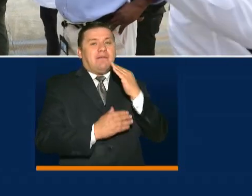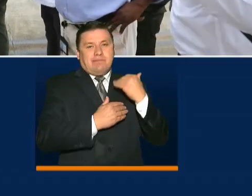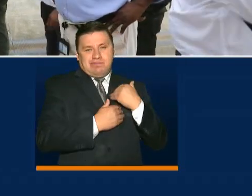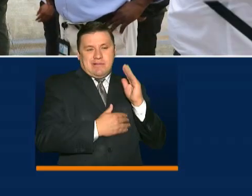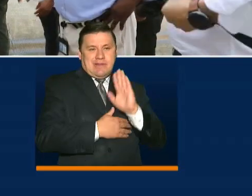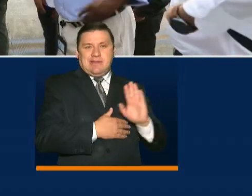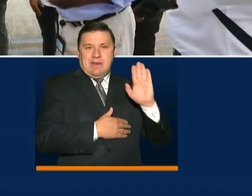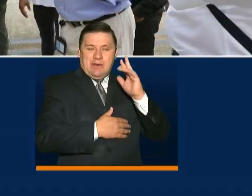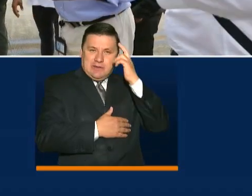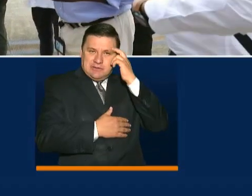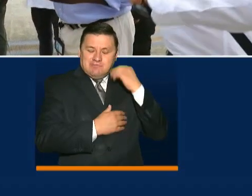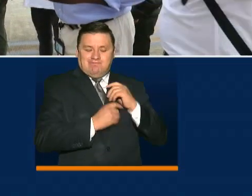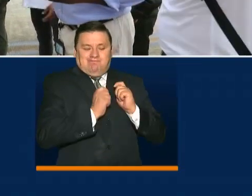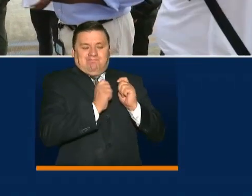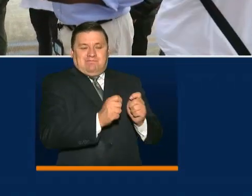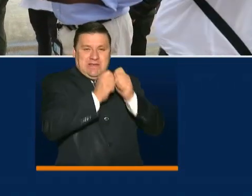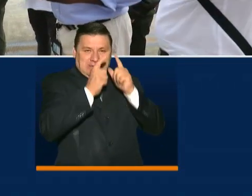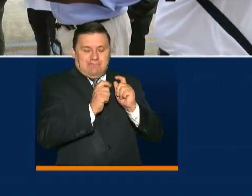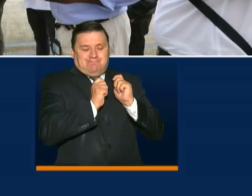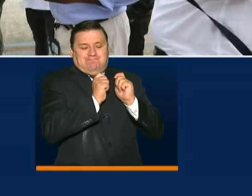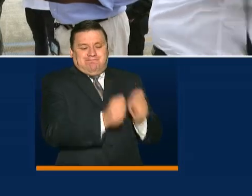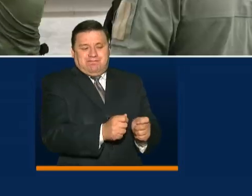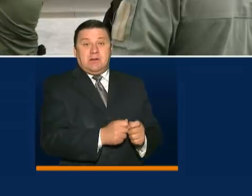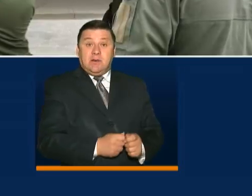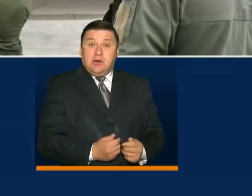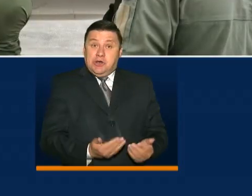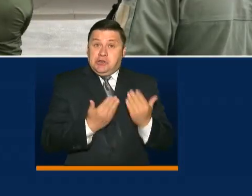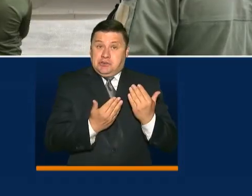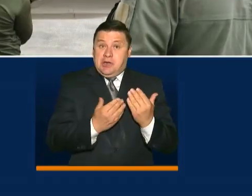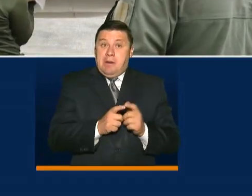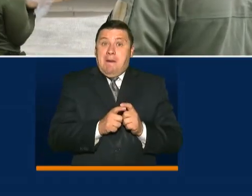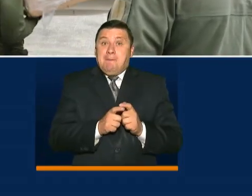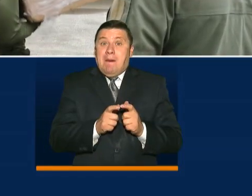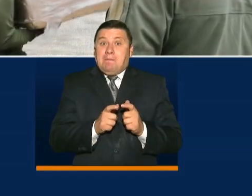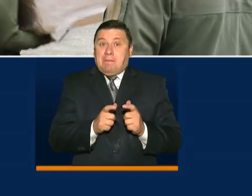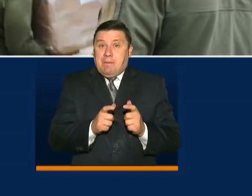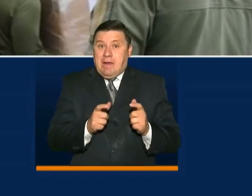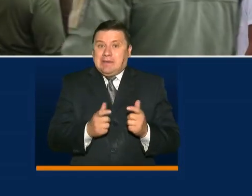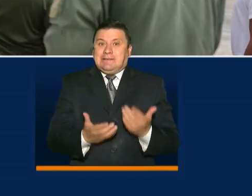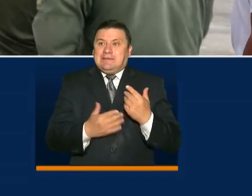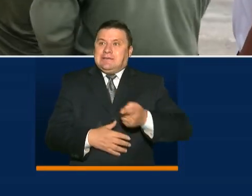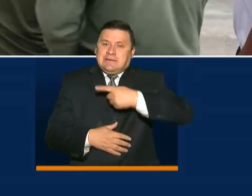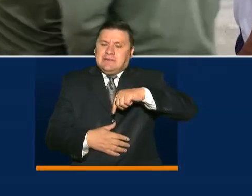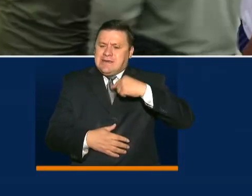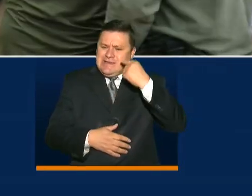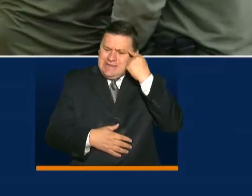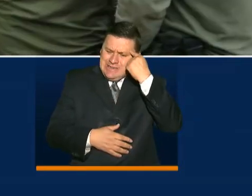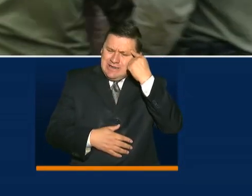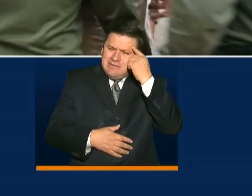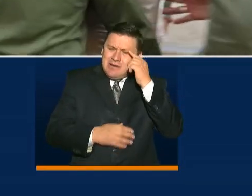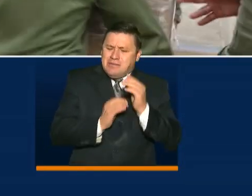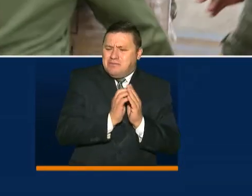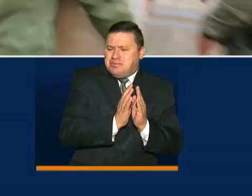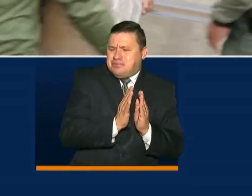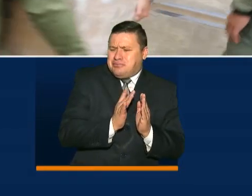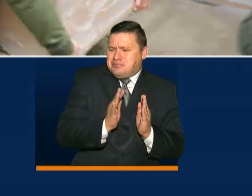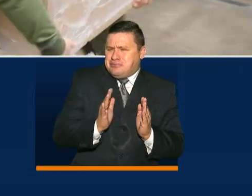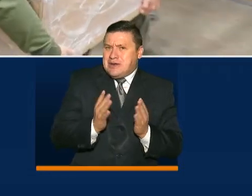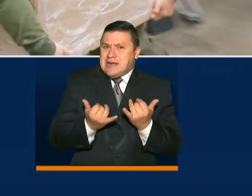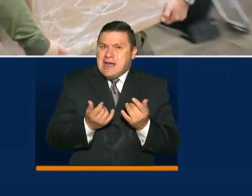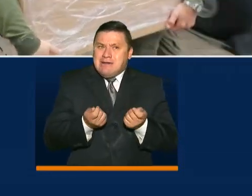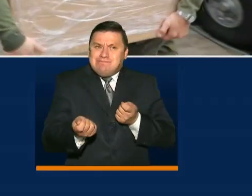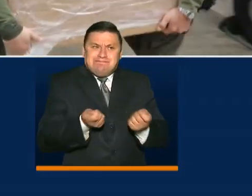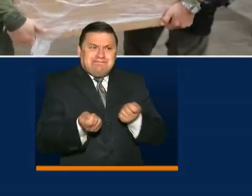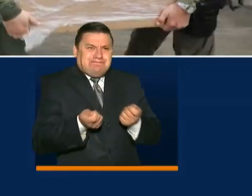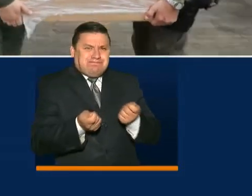departamento. Creo que eso también marca un hito y seguimos aumentando también lo que nosotros tenemos pensado a lo largo de la contingencia